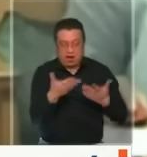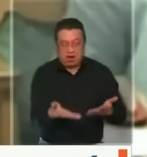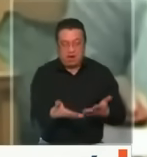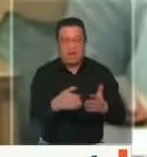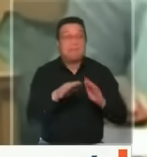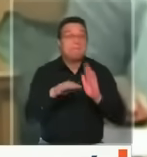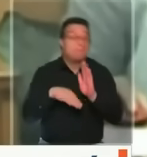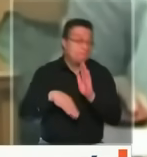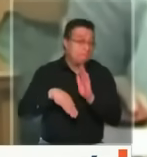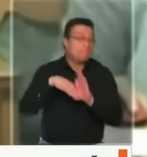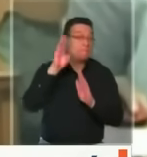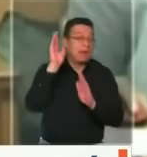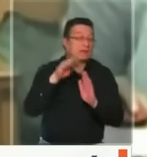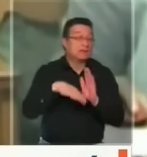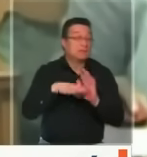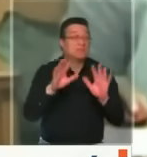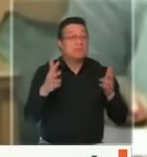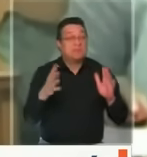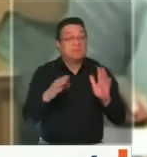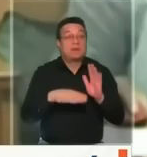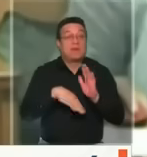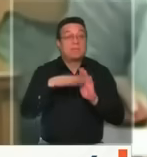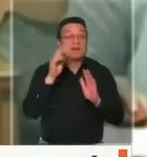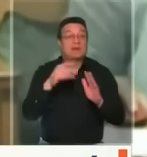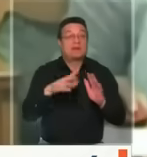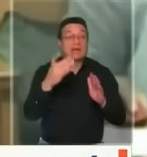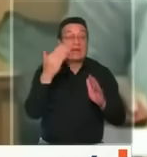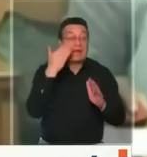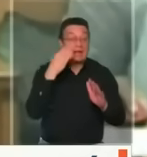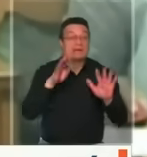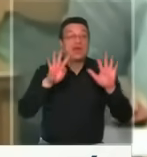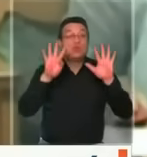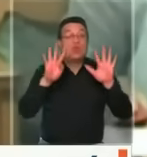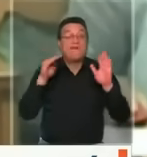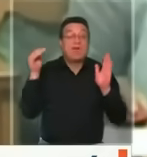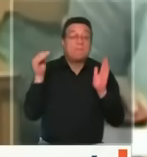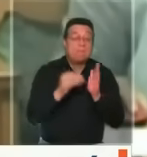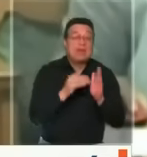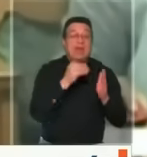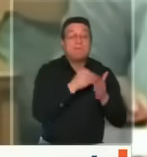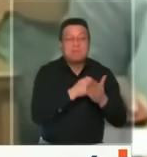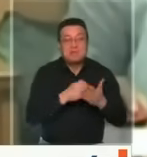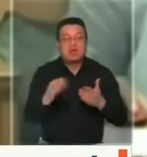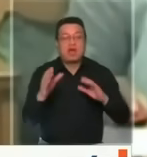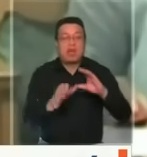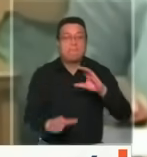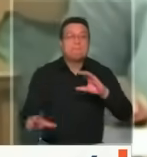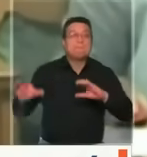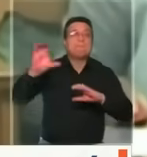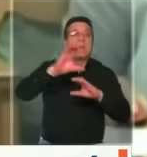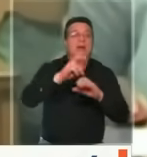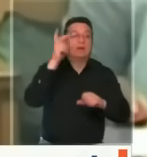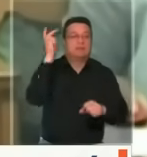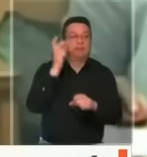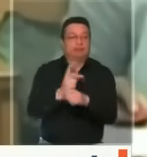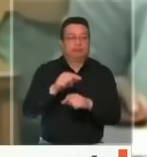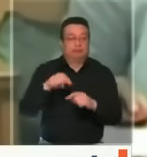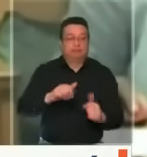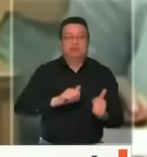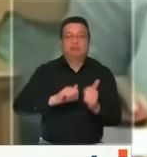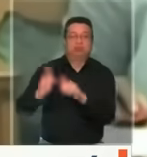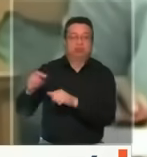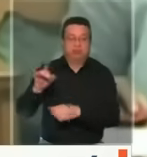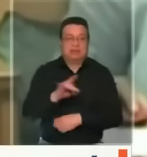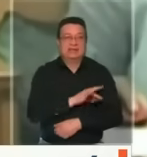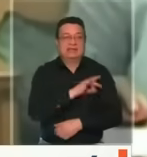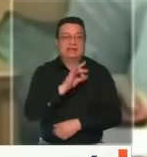superando por más de o casi 9 mil millones de pesos el robo del siglo actual existente en Chile,